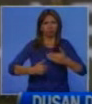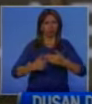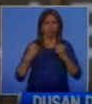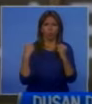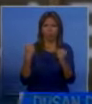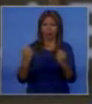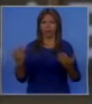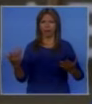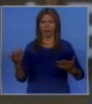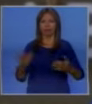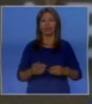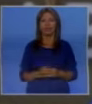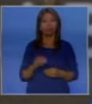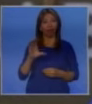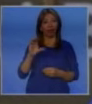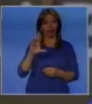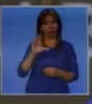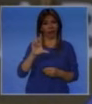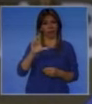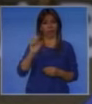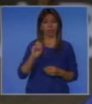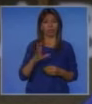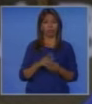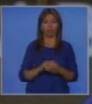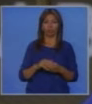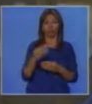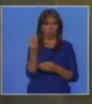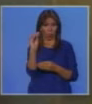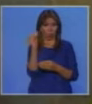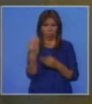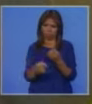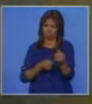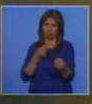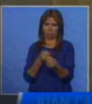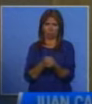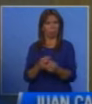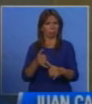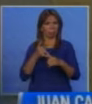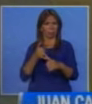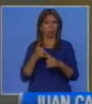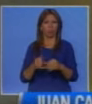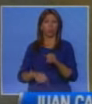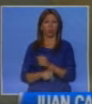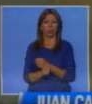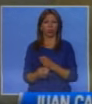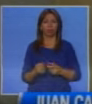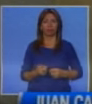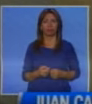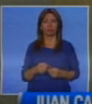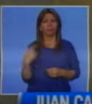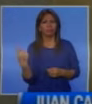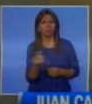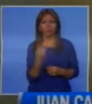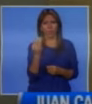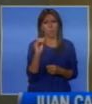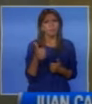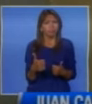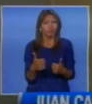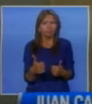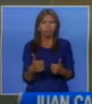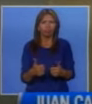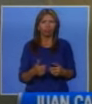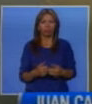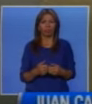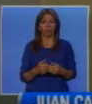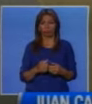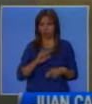potente. Juan Carlos Paredes avala el aporte de los jóvenes en la tricolor. No, creo que son buenos muchachos. Por algo están acá, hacen